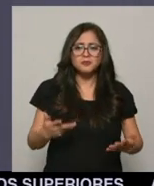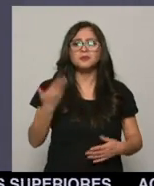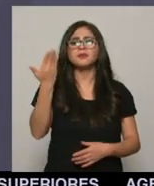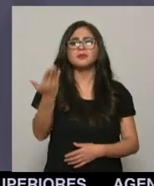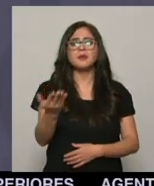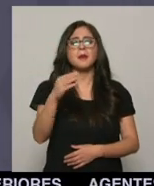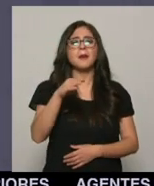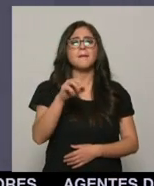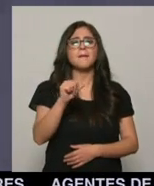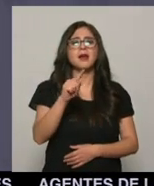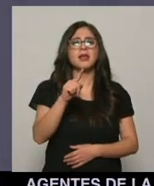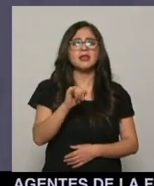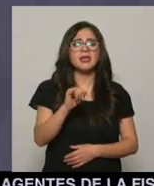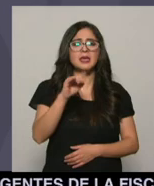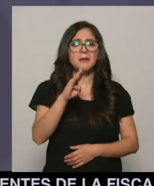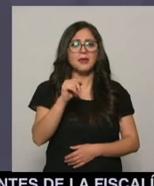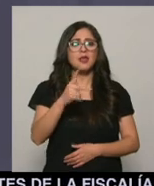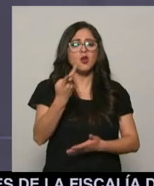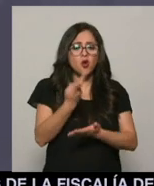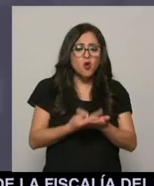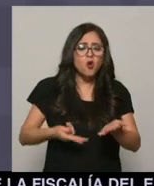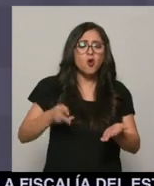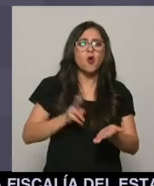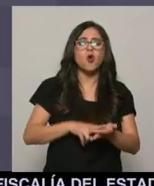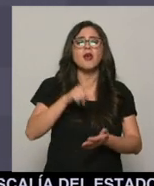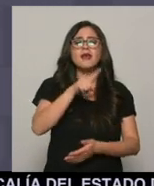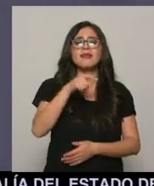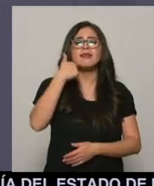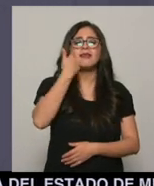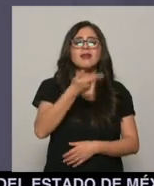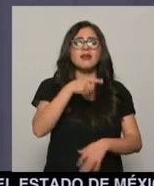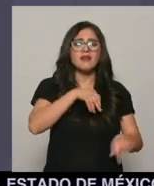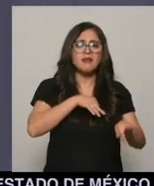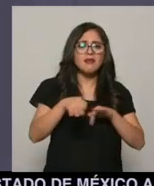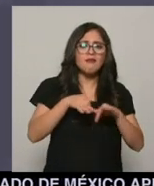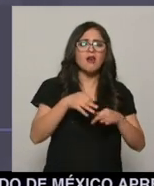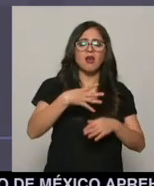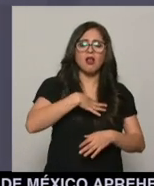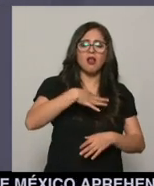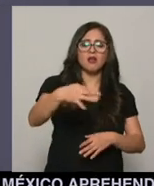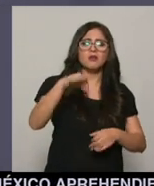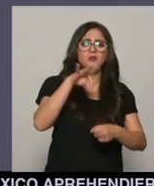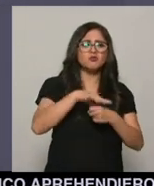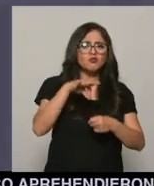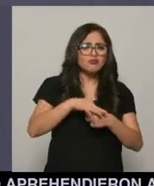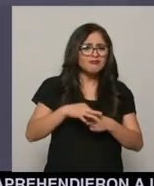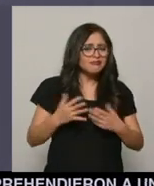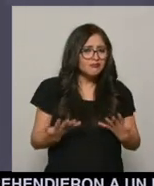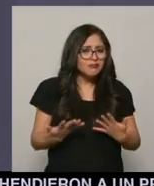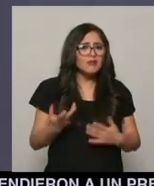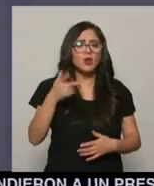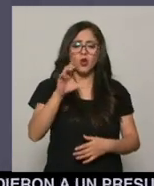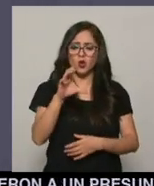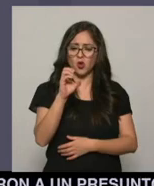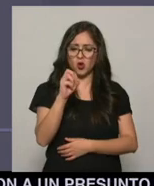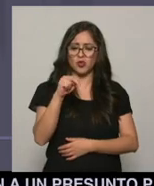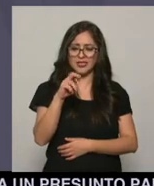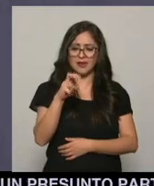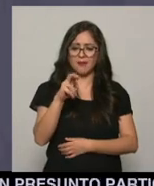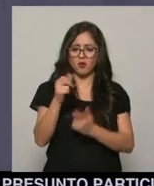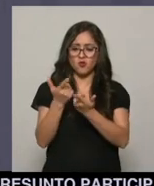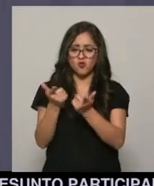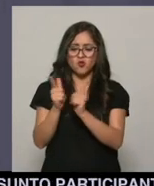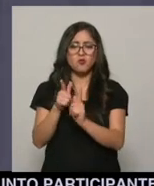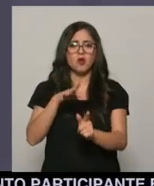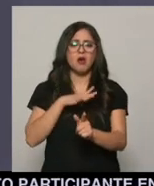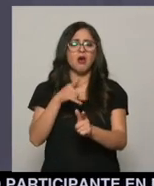buscó la reelección. Lo que te quiero decir es que los conservadores están allá en el tema de la reelección, y entonces creo que digamos,